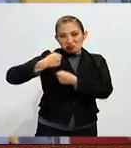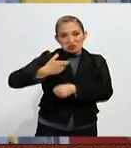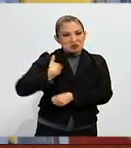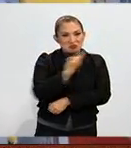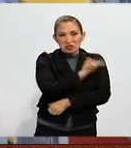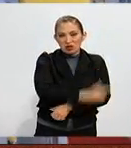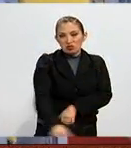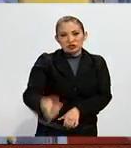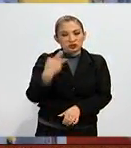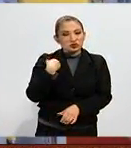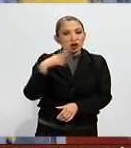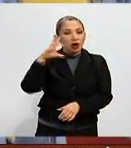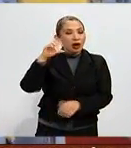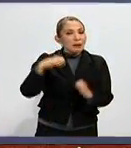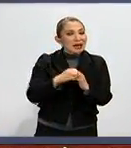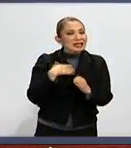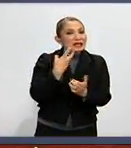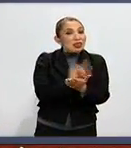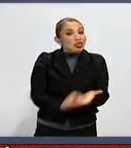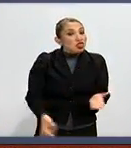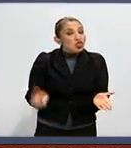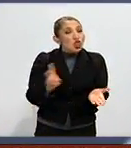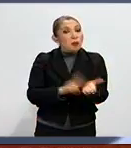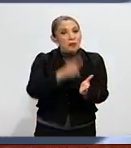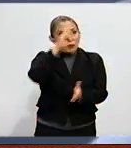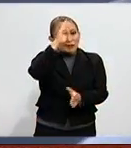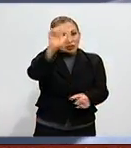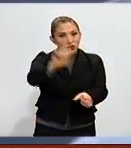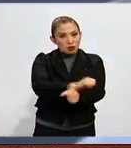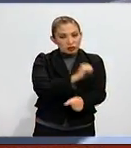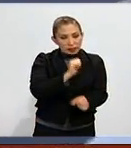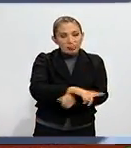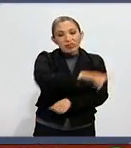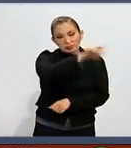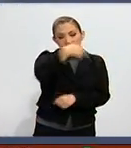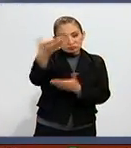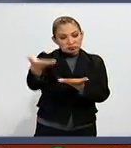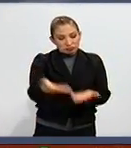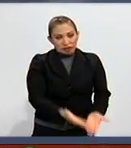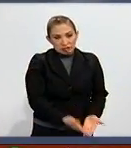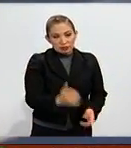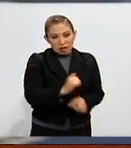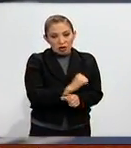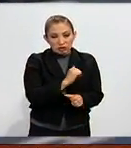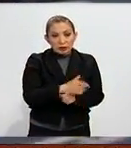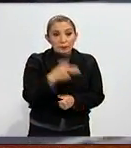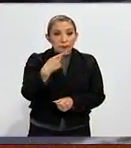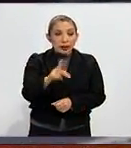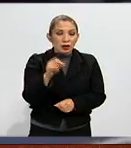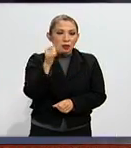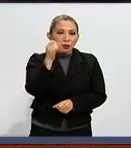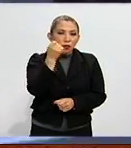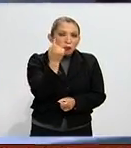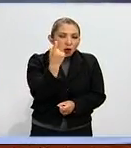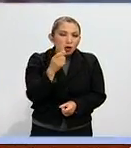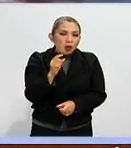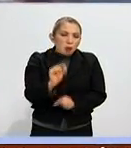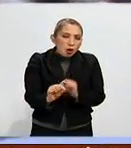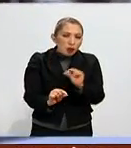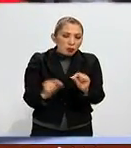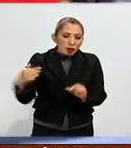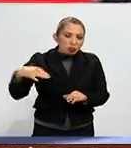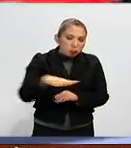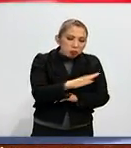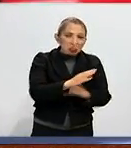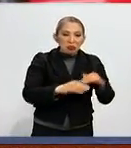puesta en marcha del hoy no circula doble. Más tarde permitieron el paso, pero a cuentagotas, como dicen. La